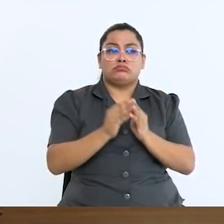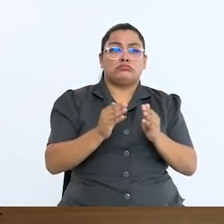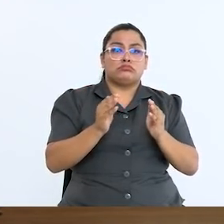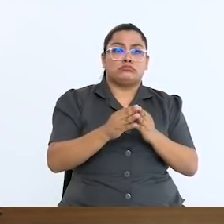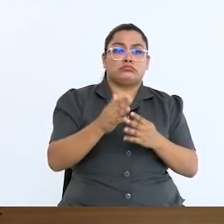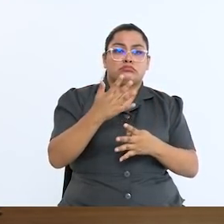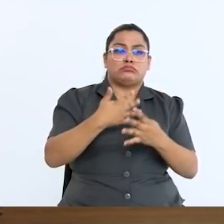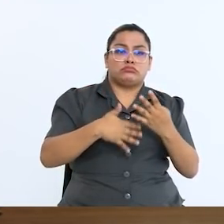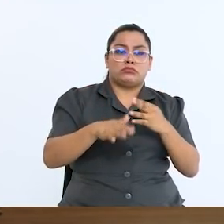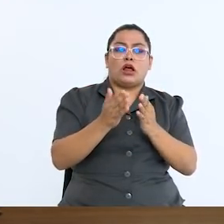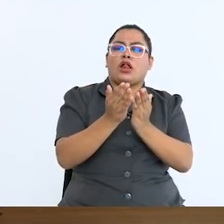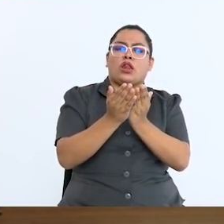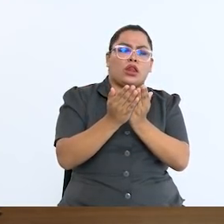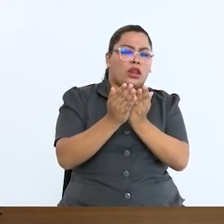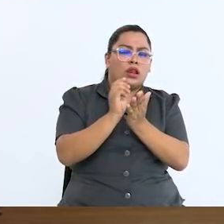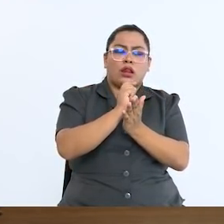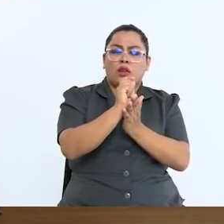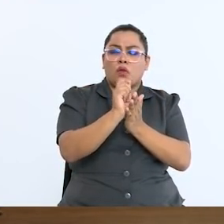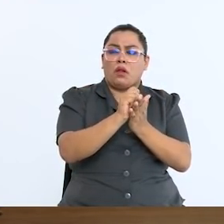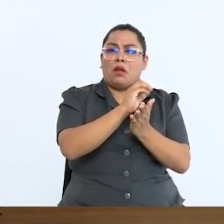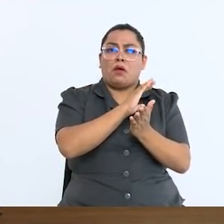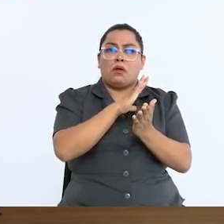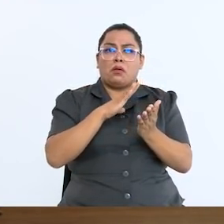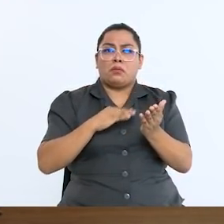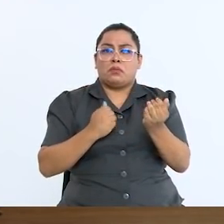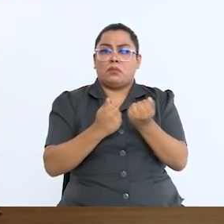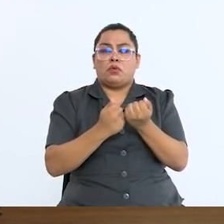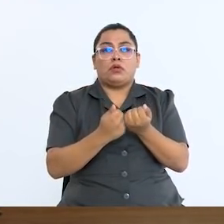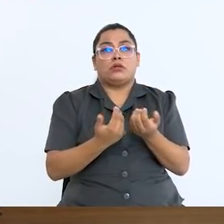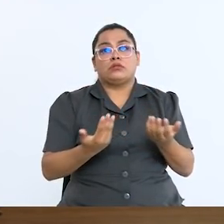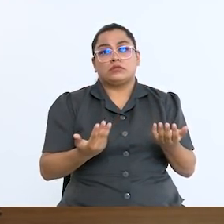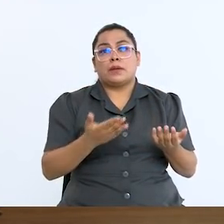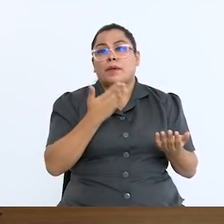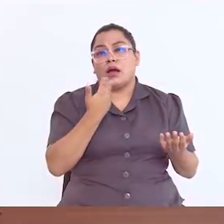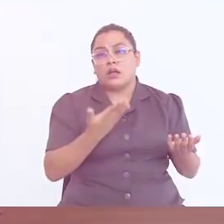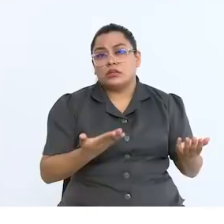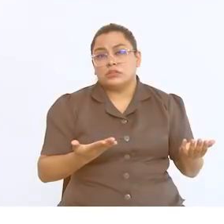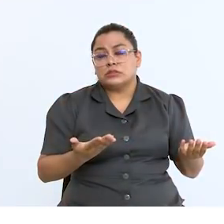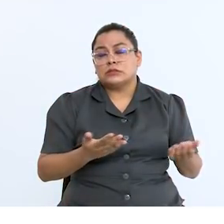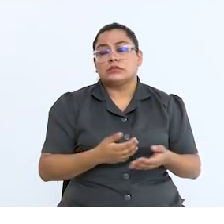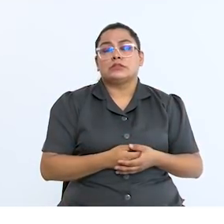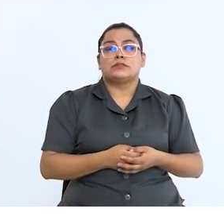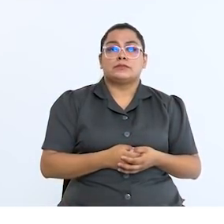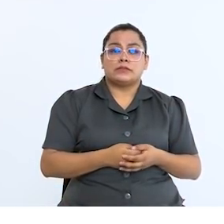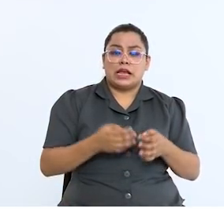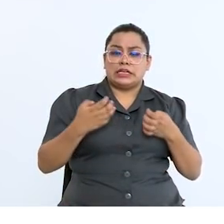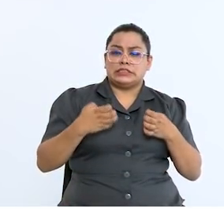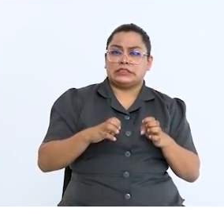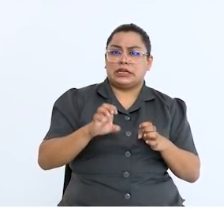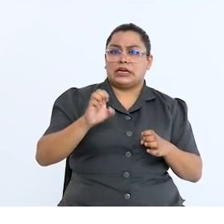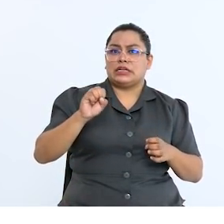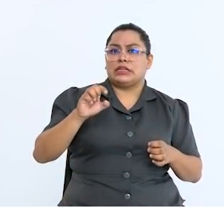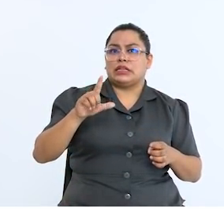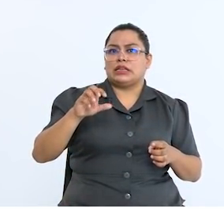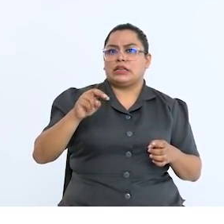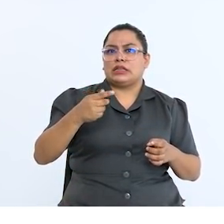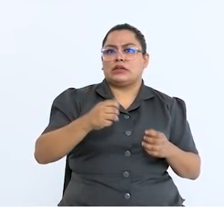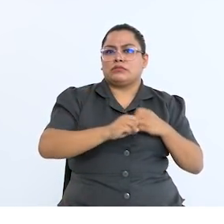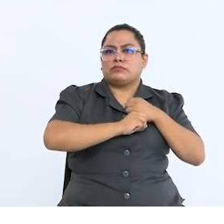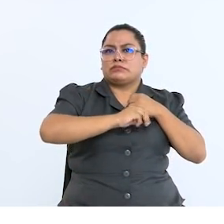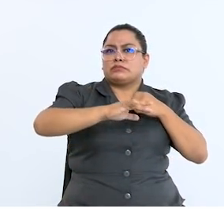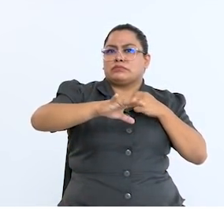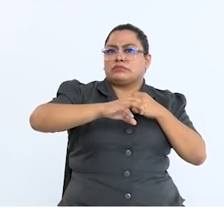hogar o un contexto letrado y no han recibido un modelaje de lectura o escritura? ¿qué es lo que la estrategia Es Lengua